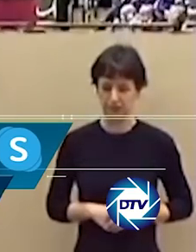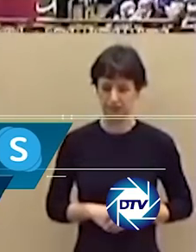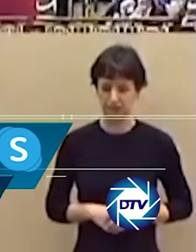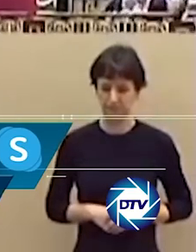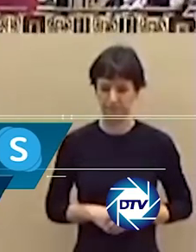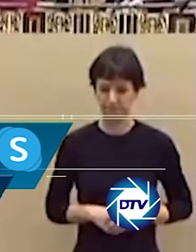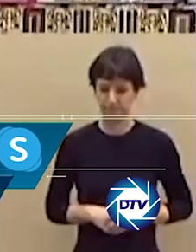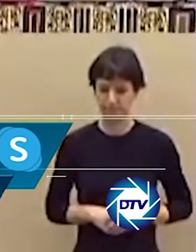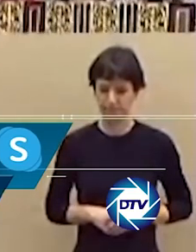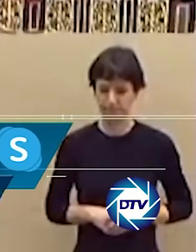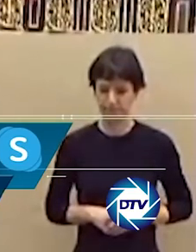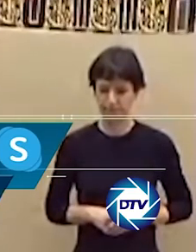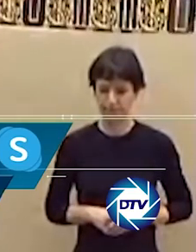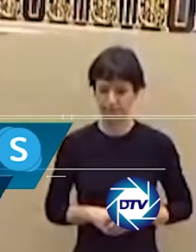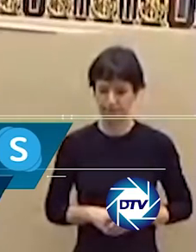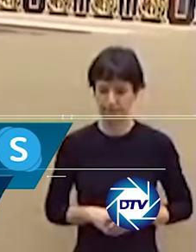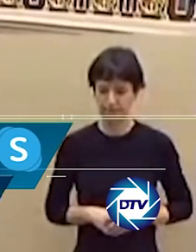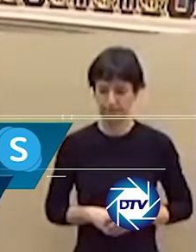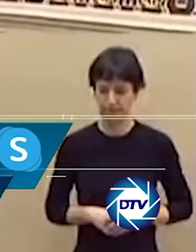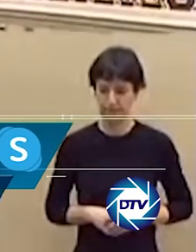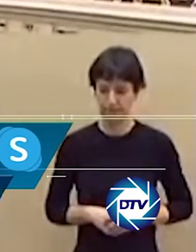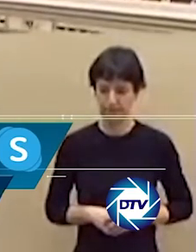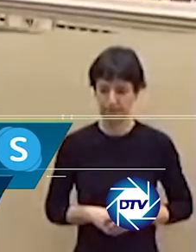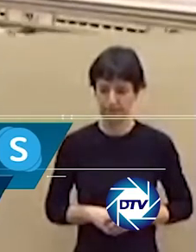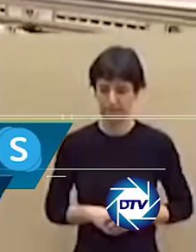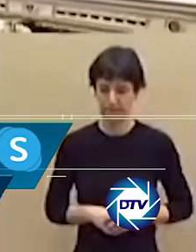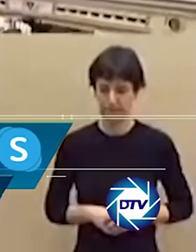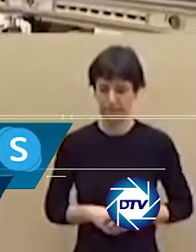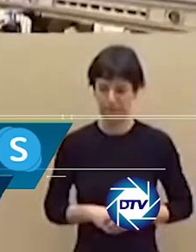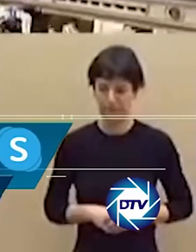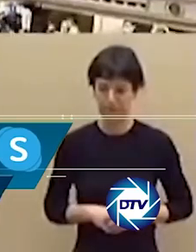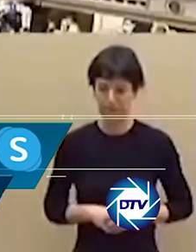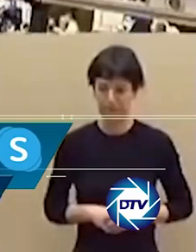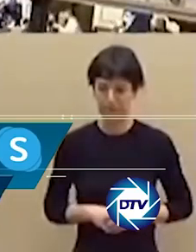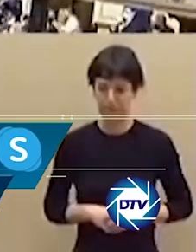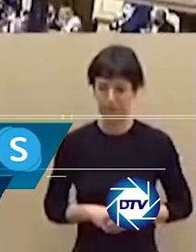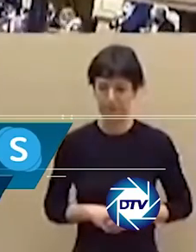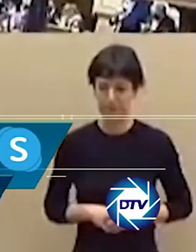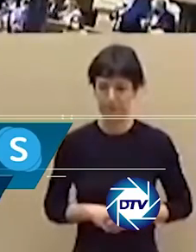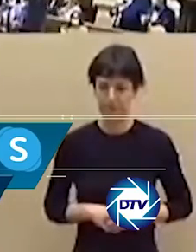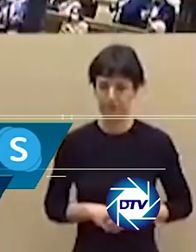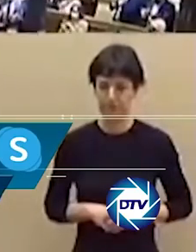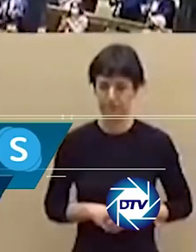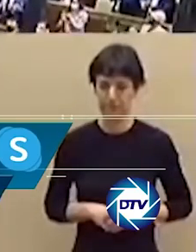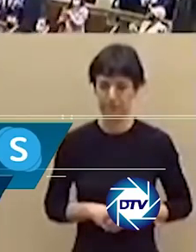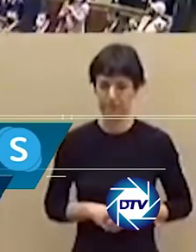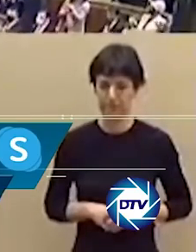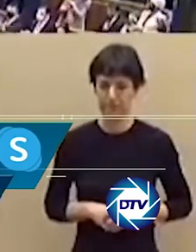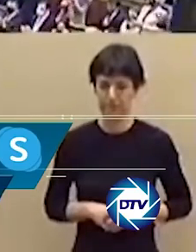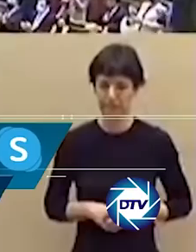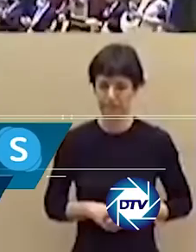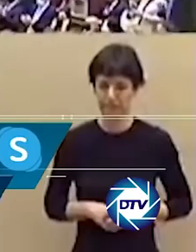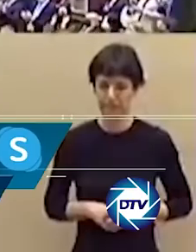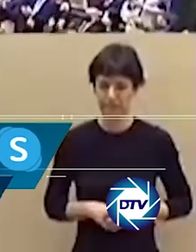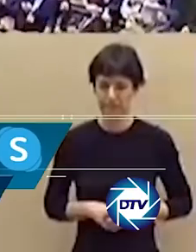No nos perdamos en las anécdotas cuando lo que está pasando es realmente una cosa de una